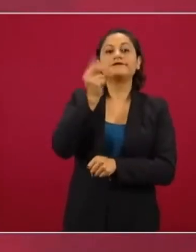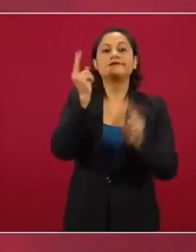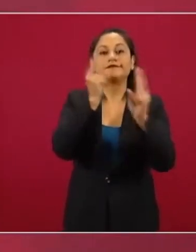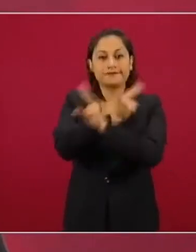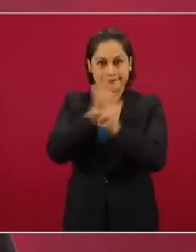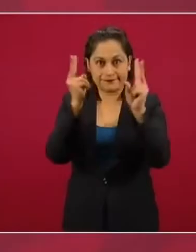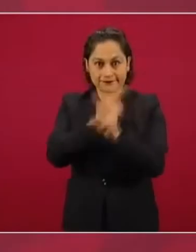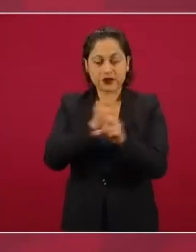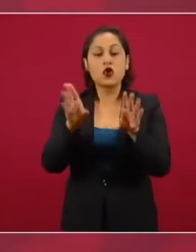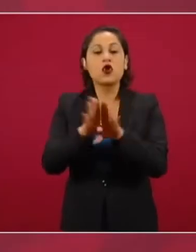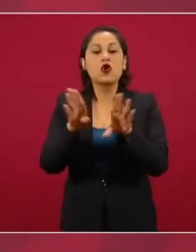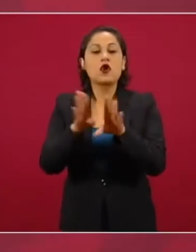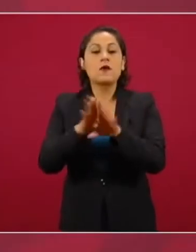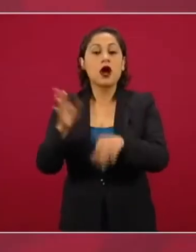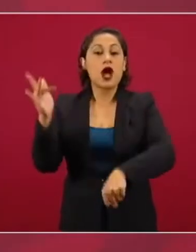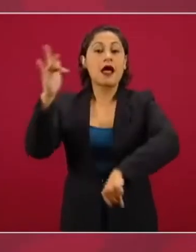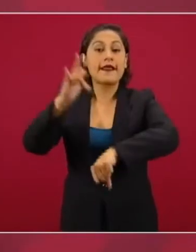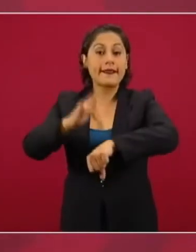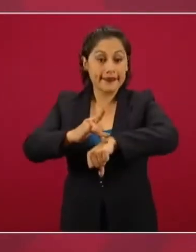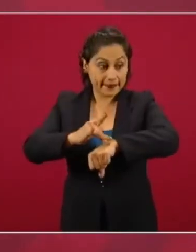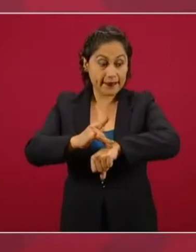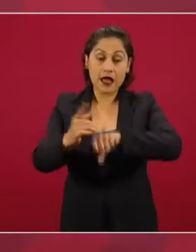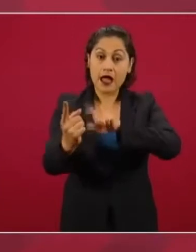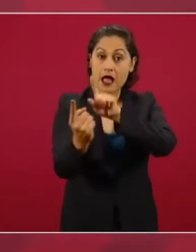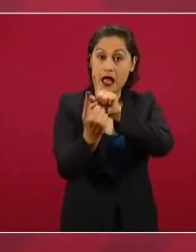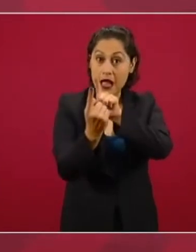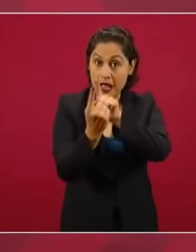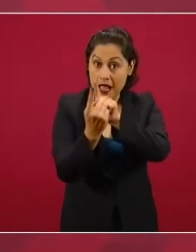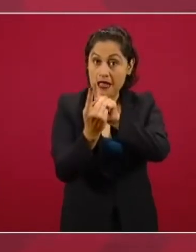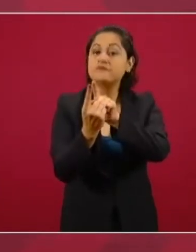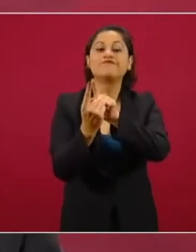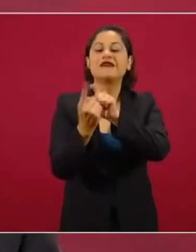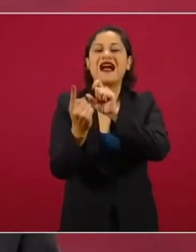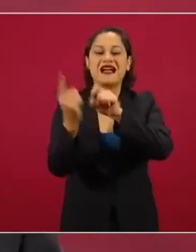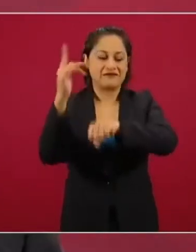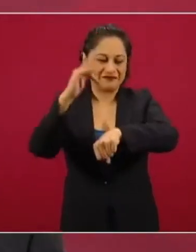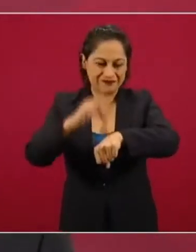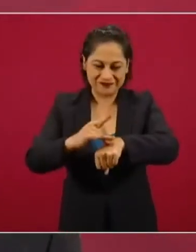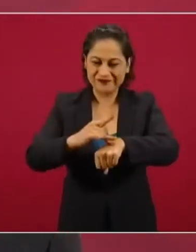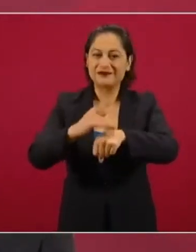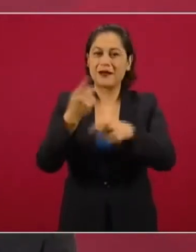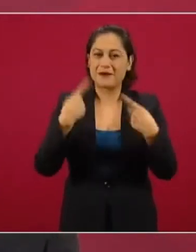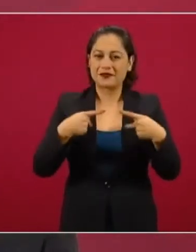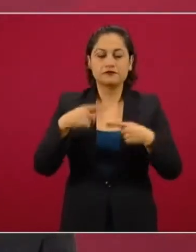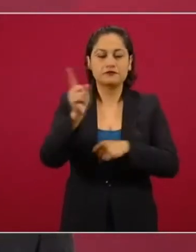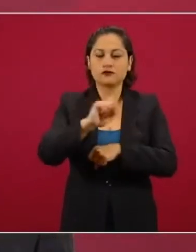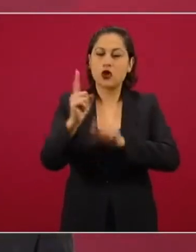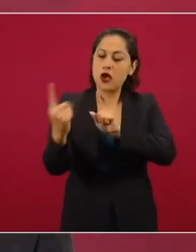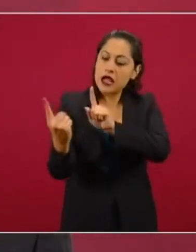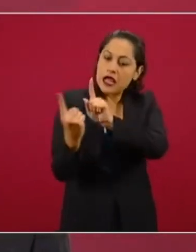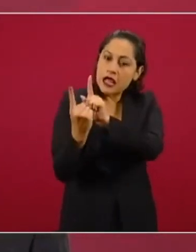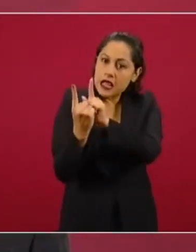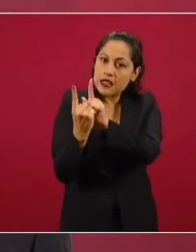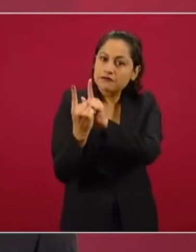no es el hecho de tocarse, sino es el hecho de estar cercanos con nuestra vía aérea, generalmente